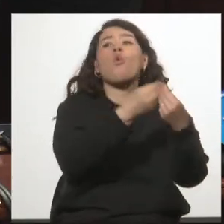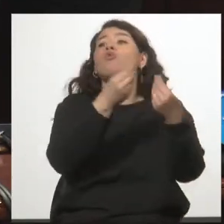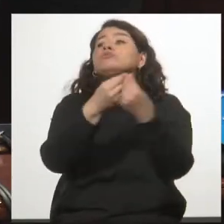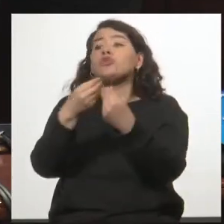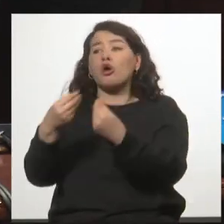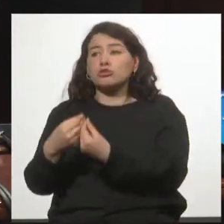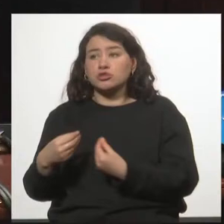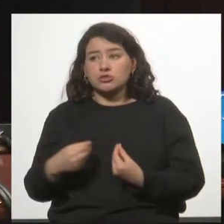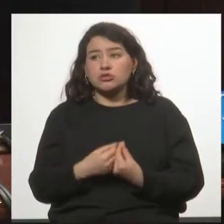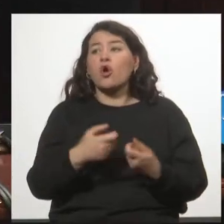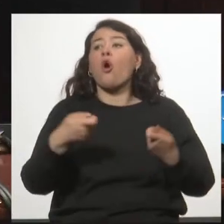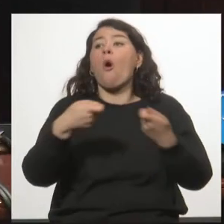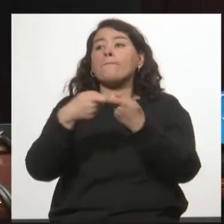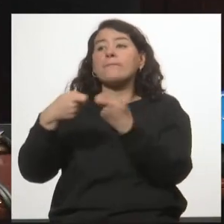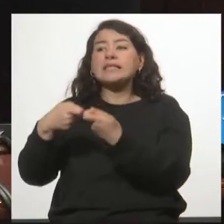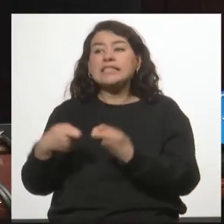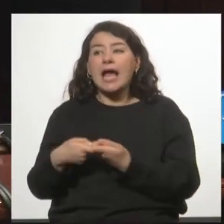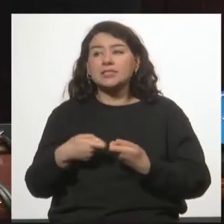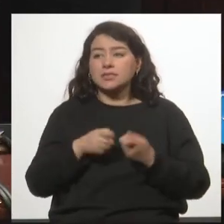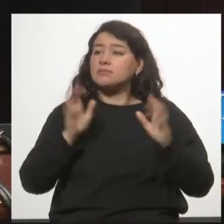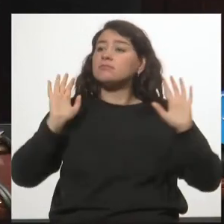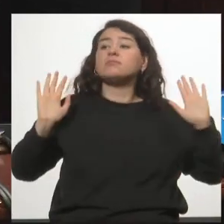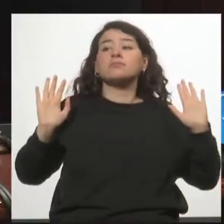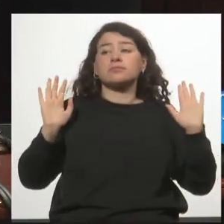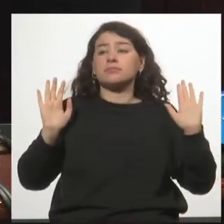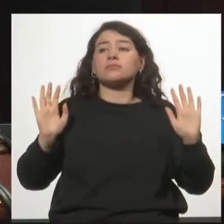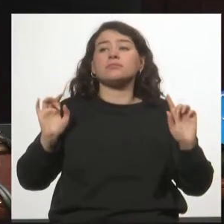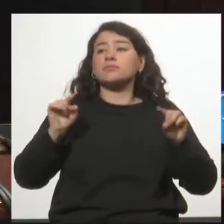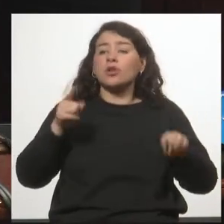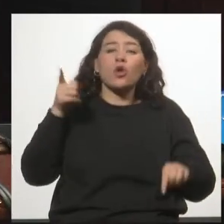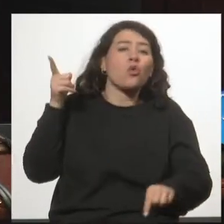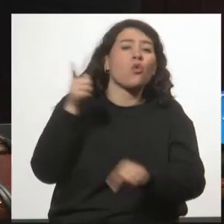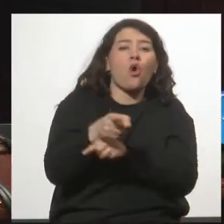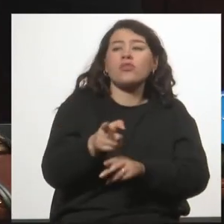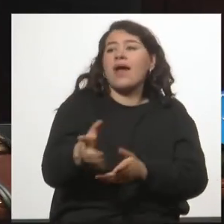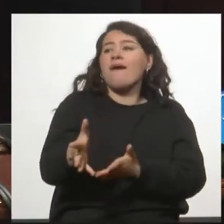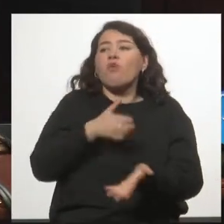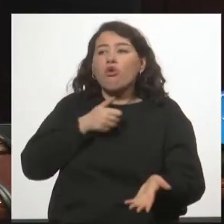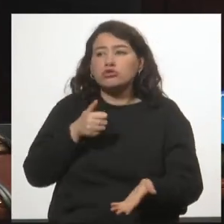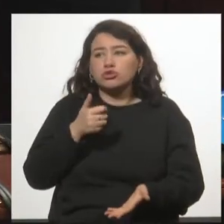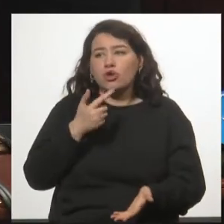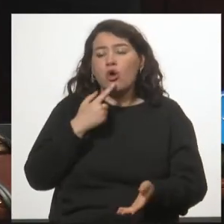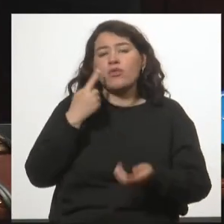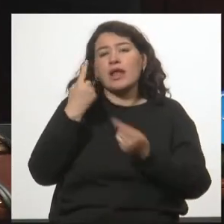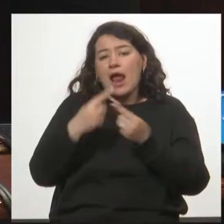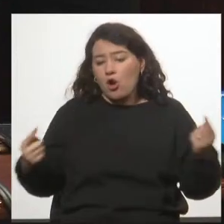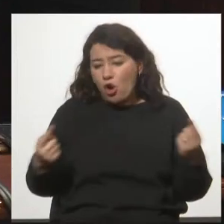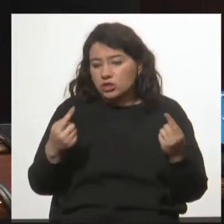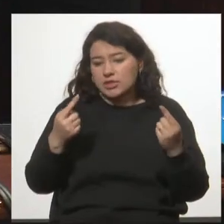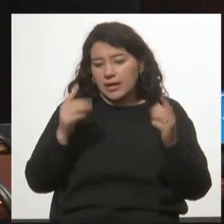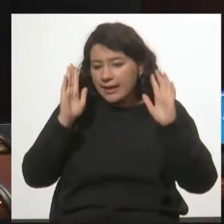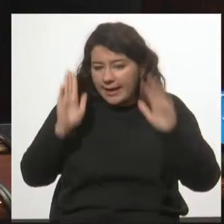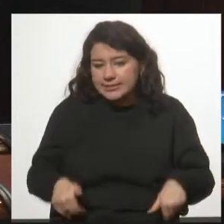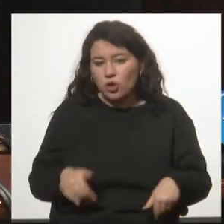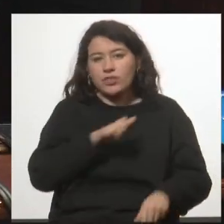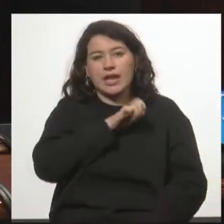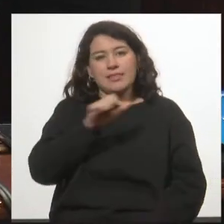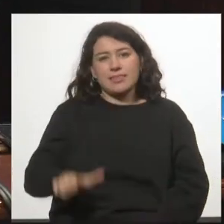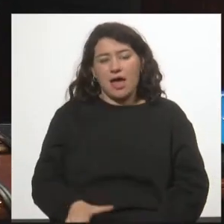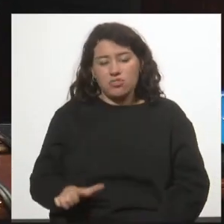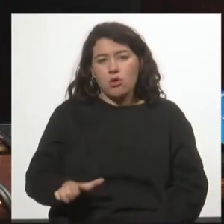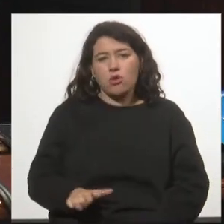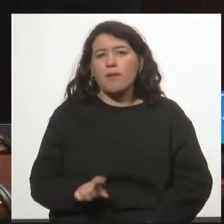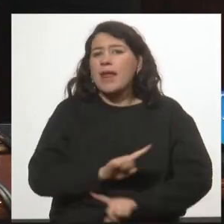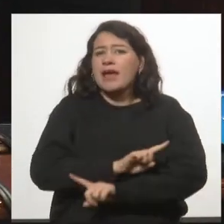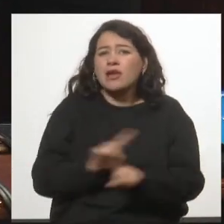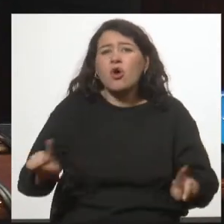fueron cómplices es contra el abuso de funciones con recursos públicos y para